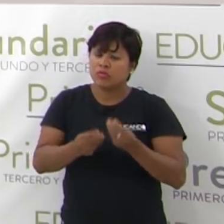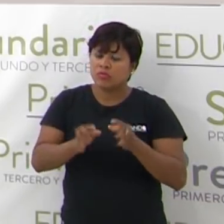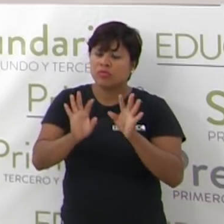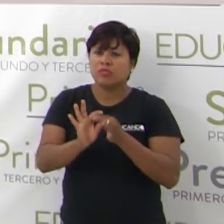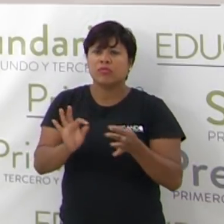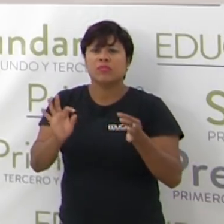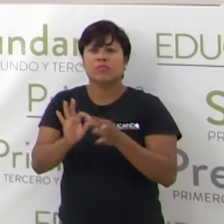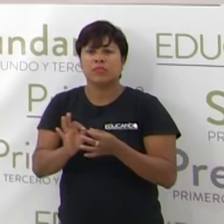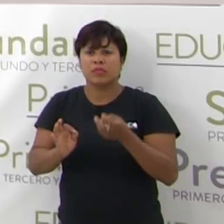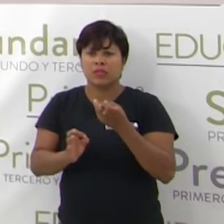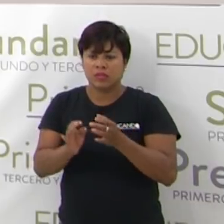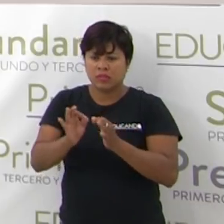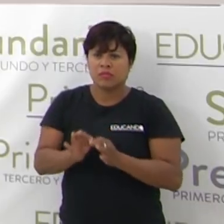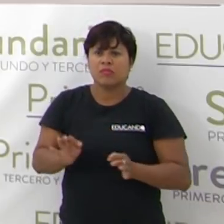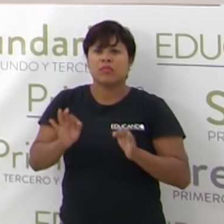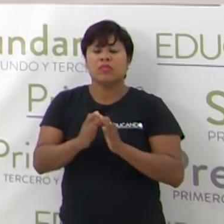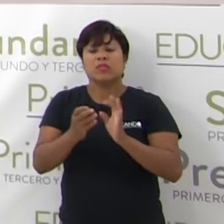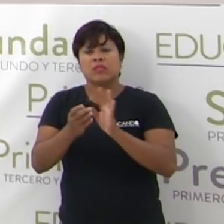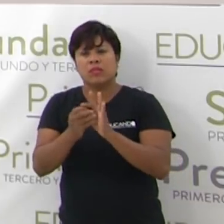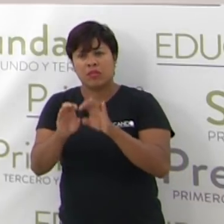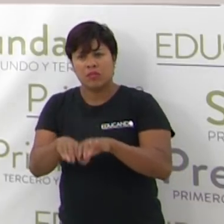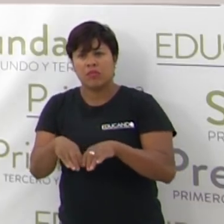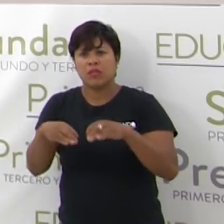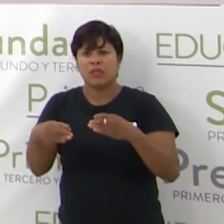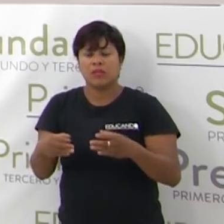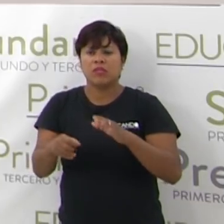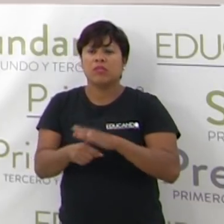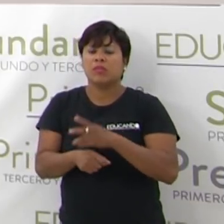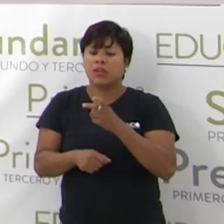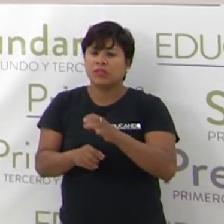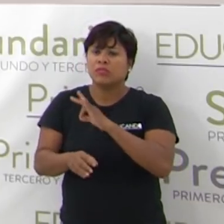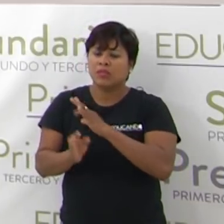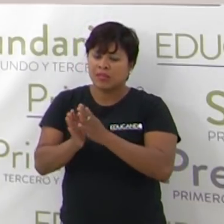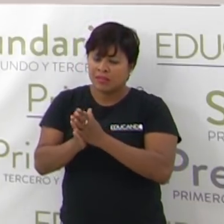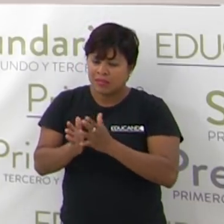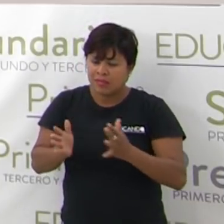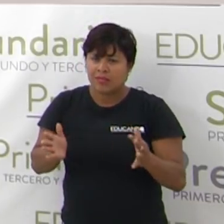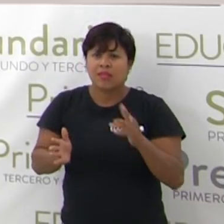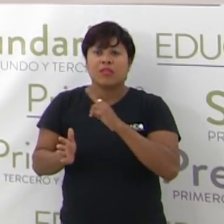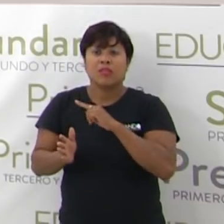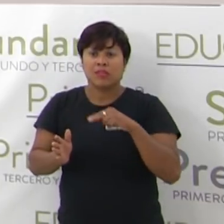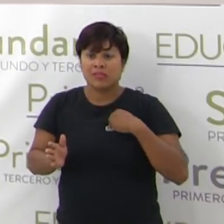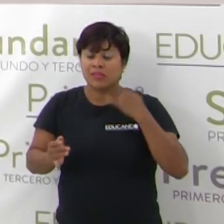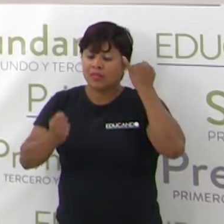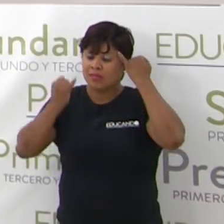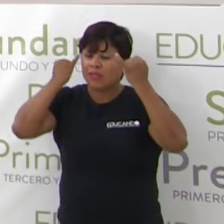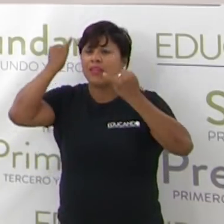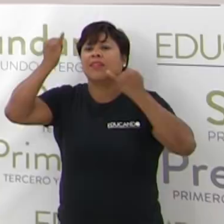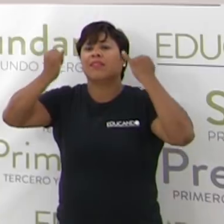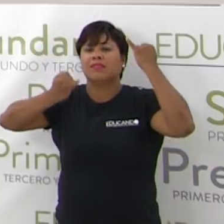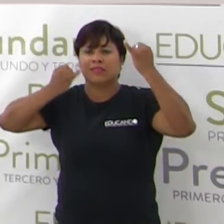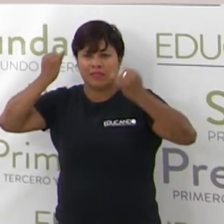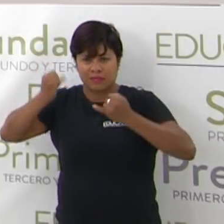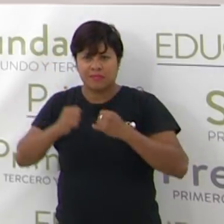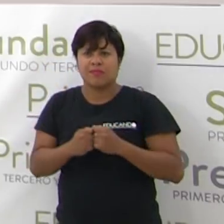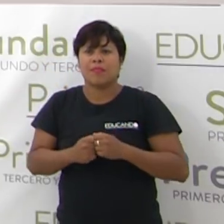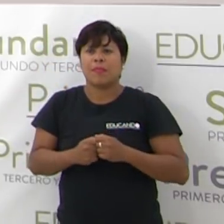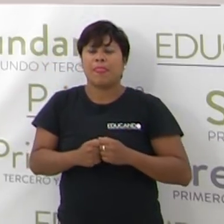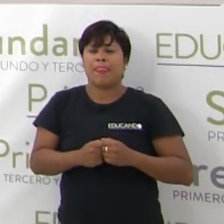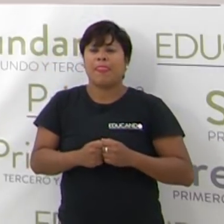Es muy importante contar cuentos porque eso va a desarrollar nuestra creatividad,